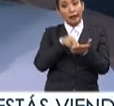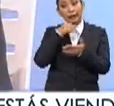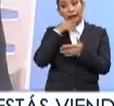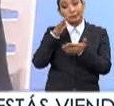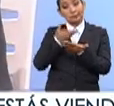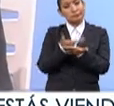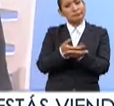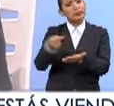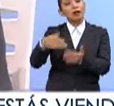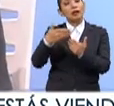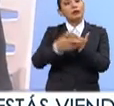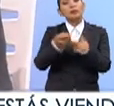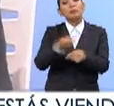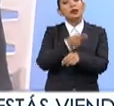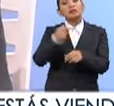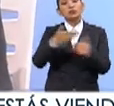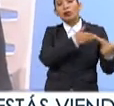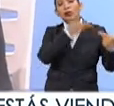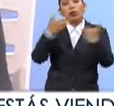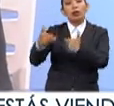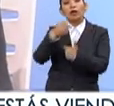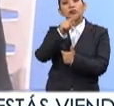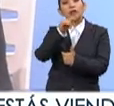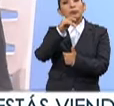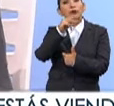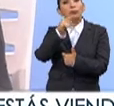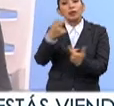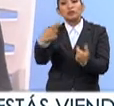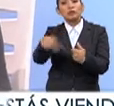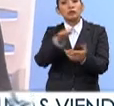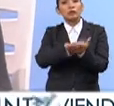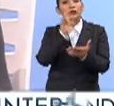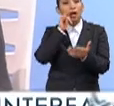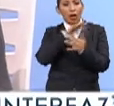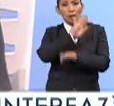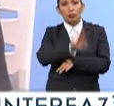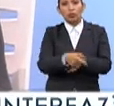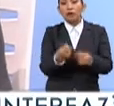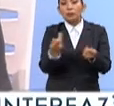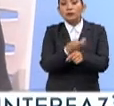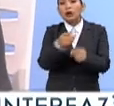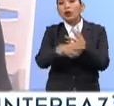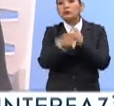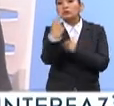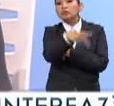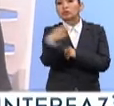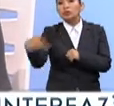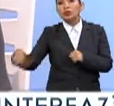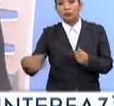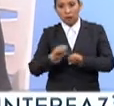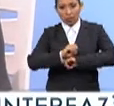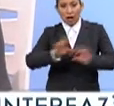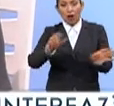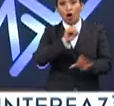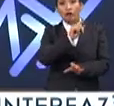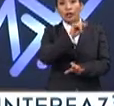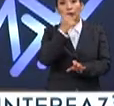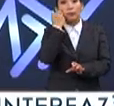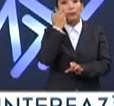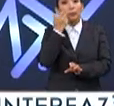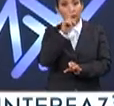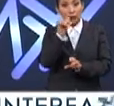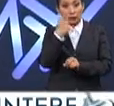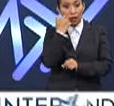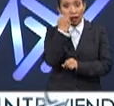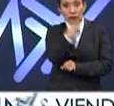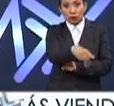la mesa lo que va a pasar con todo el legado doctorado estás y después ahora que ahora que el fallecido manejo sí porque era clarísimo que tengo pues quería que